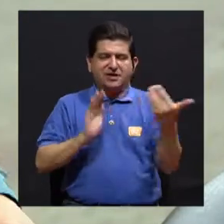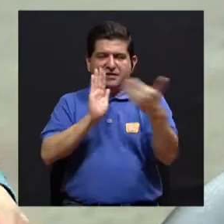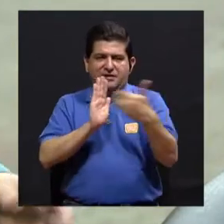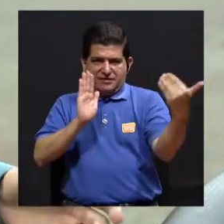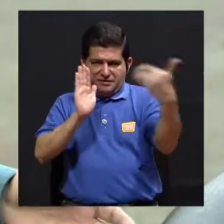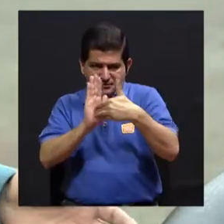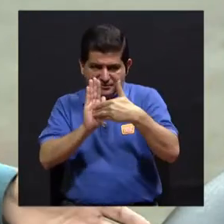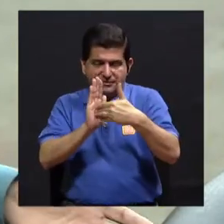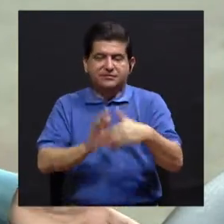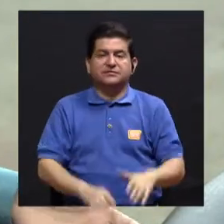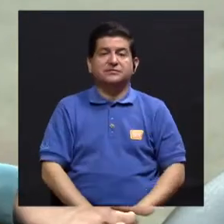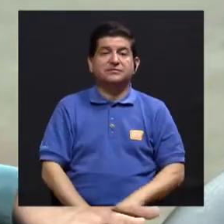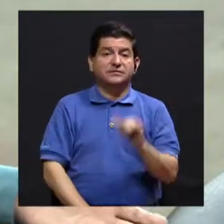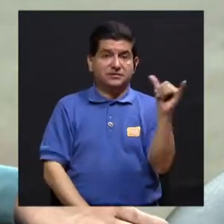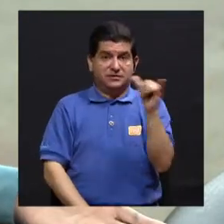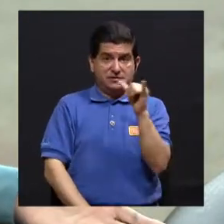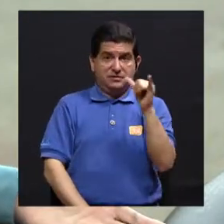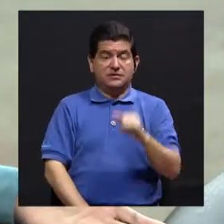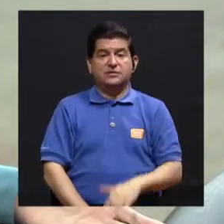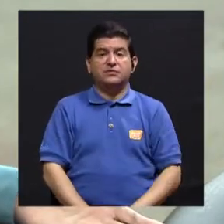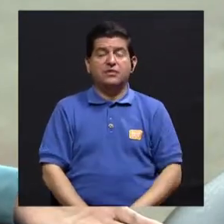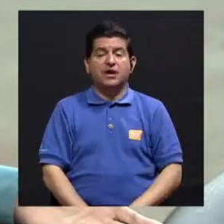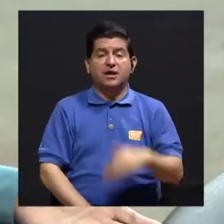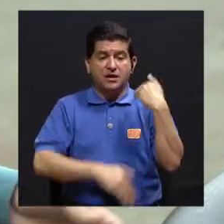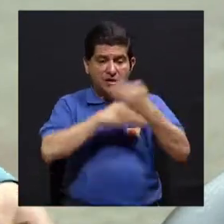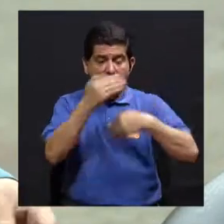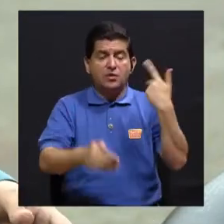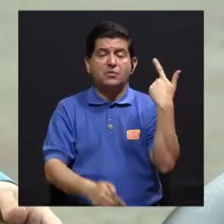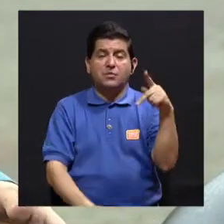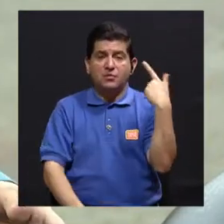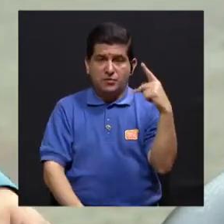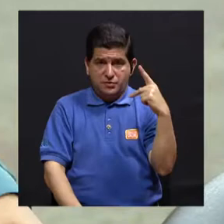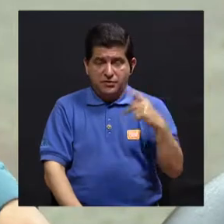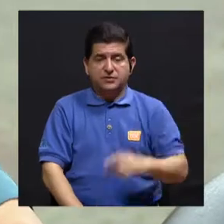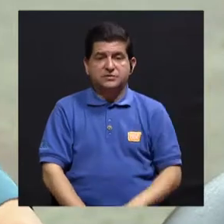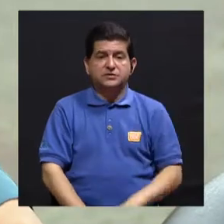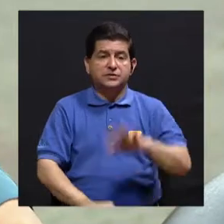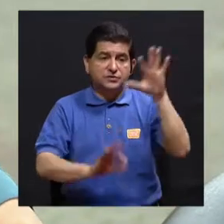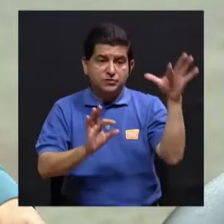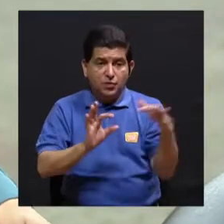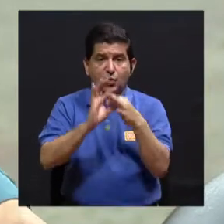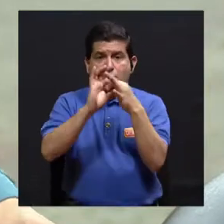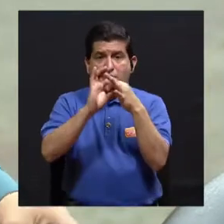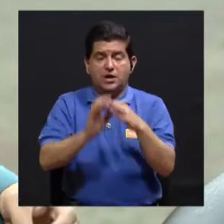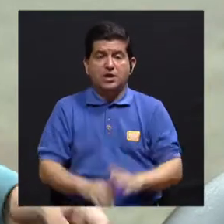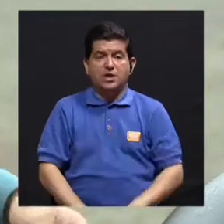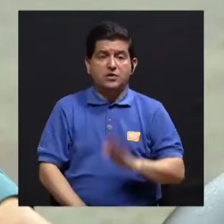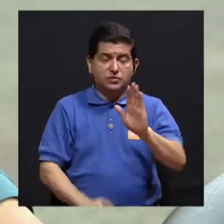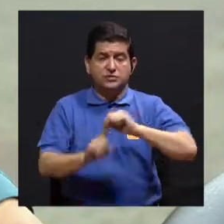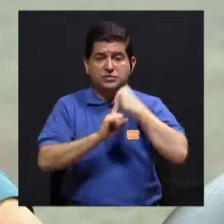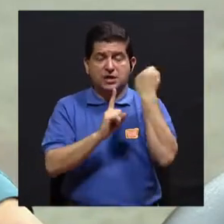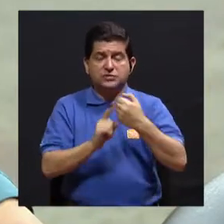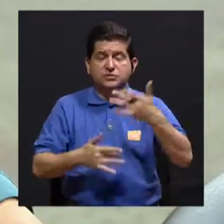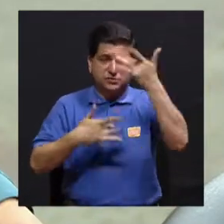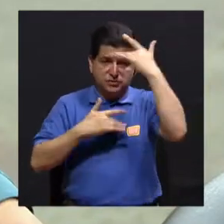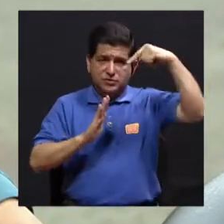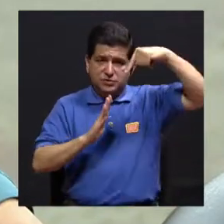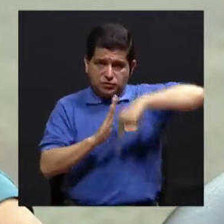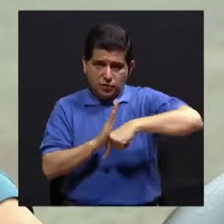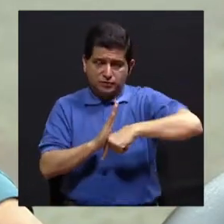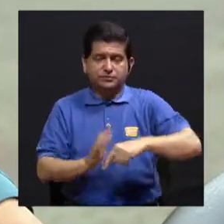¿verdad? Uh-huh. Además de que tengan pues estos comportamientos de riesgo asociados pues a su condición de